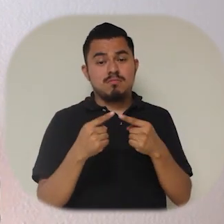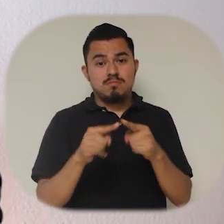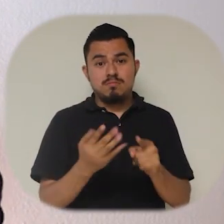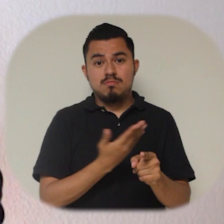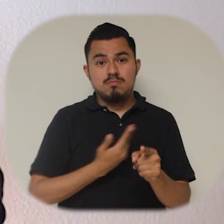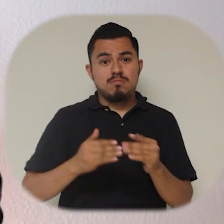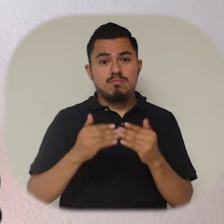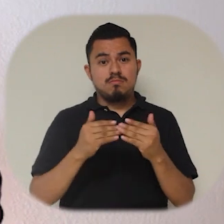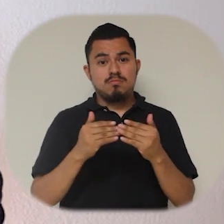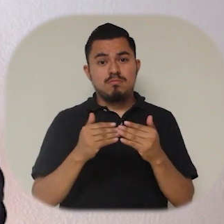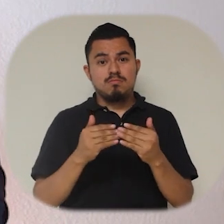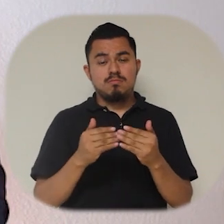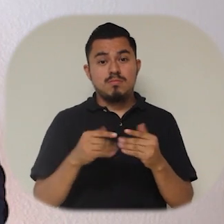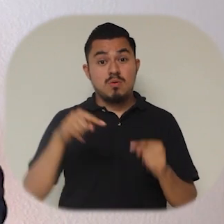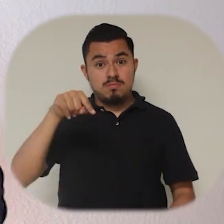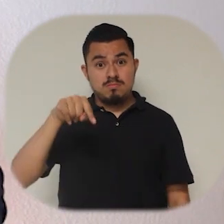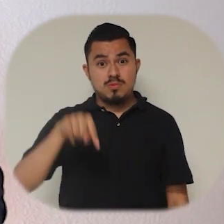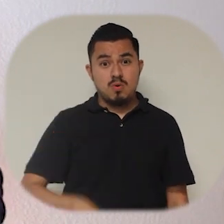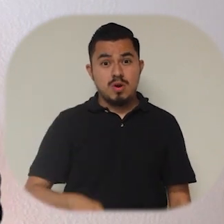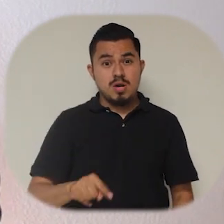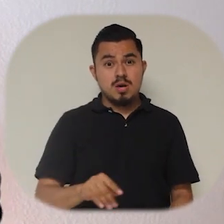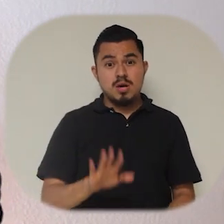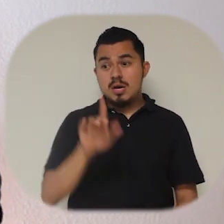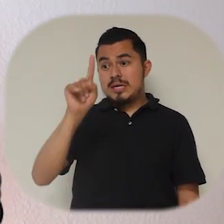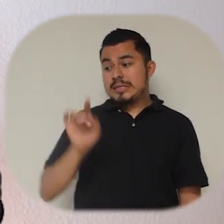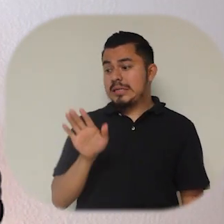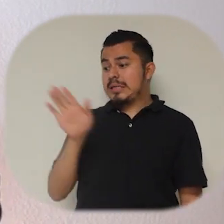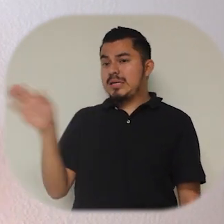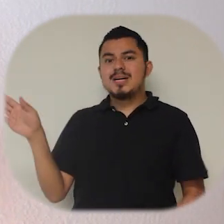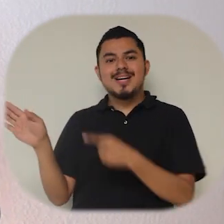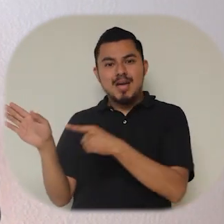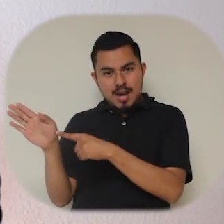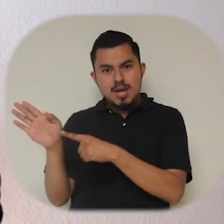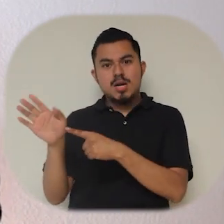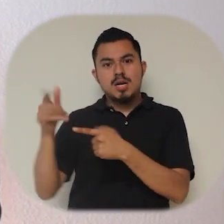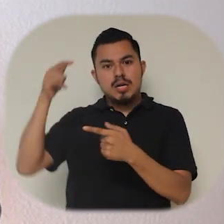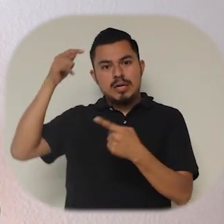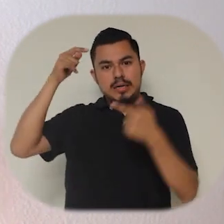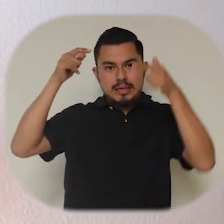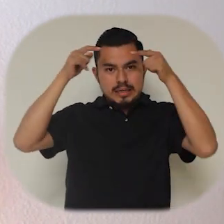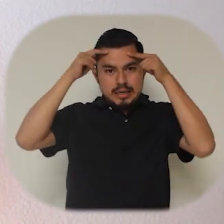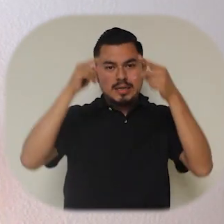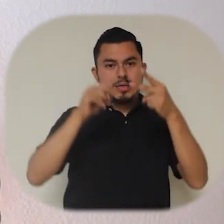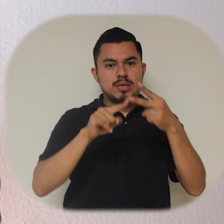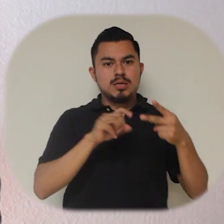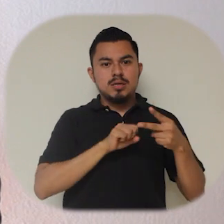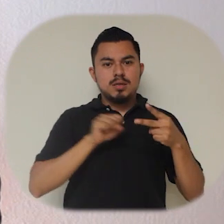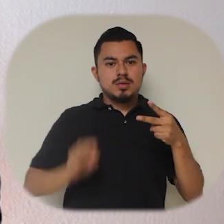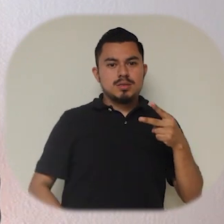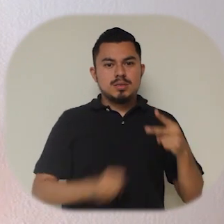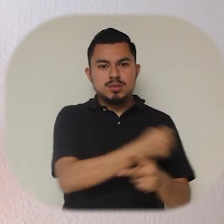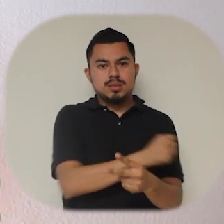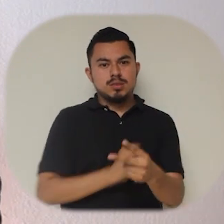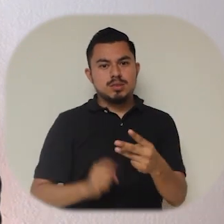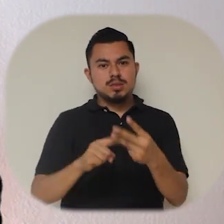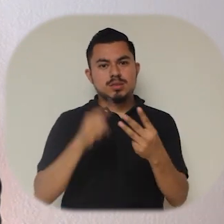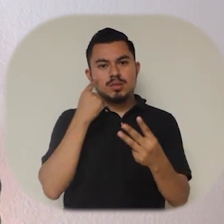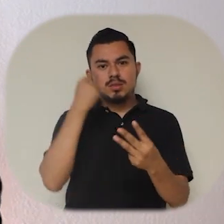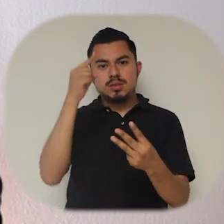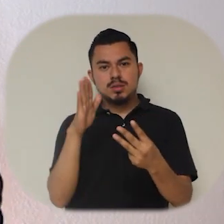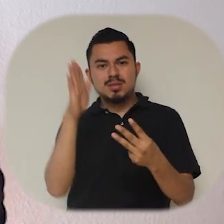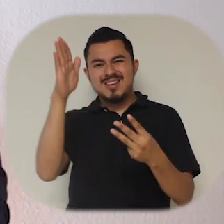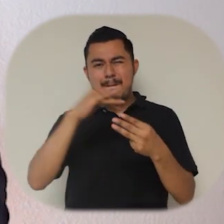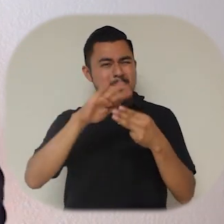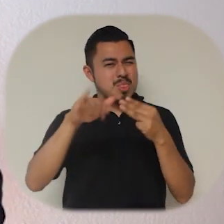que ahora el Cristo es aquel que se encarga del oficio del rey, sacerdote y profeta. Pero todos los reyes, todos los